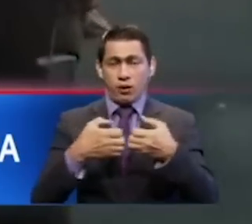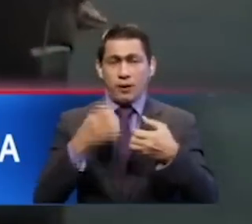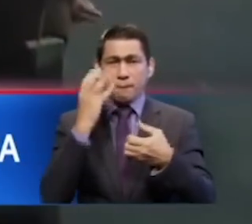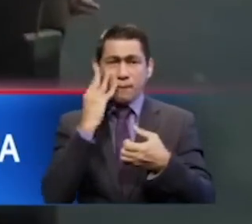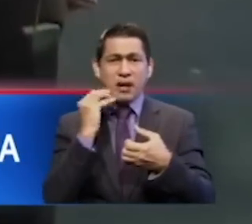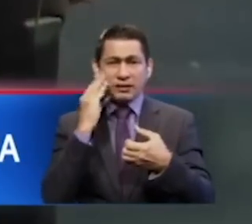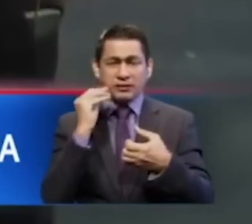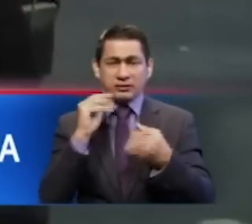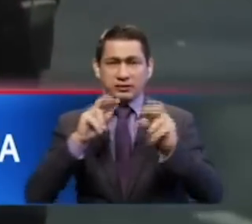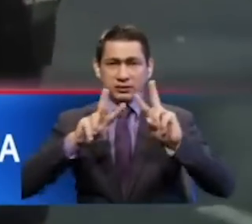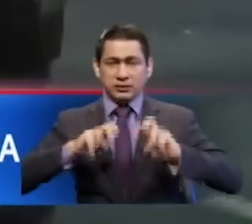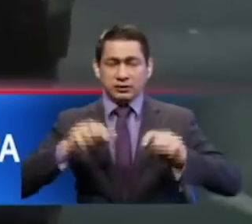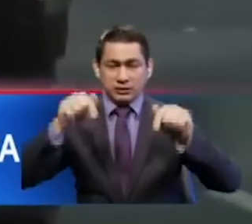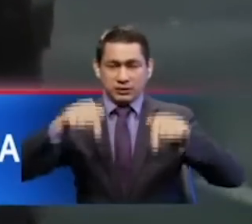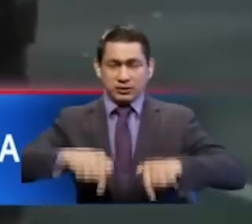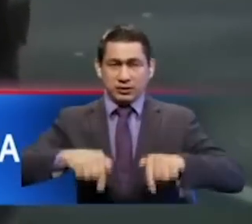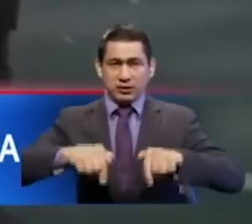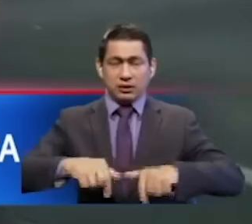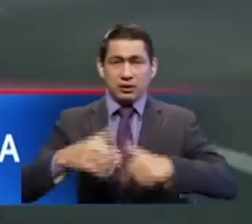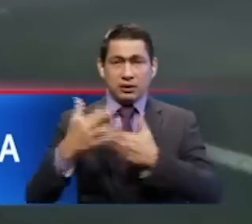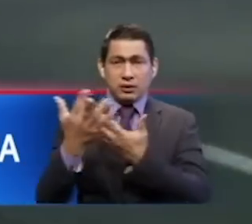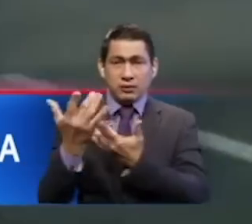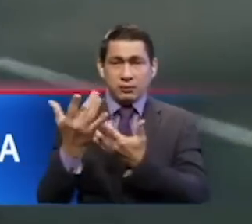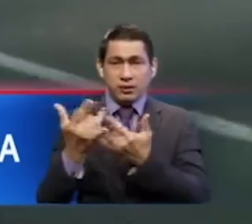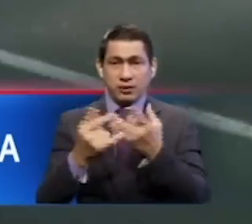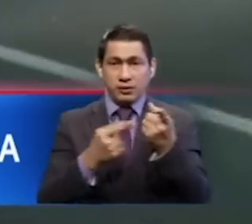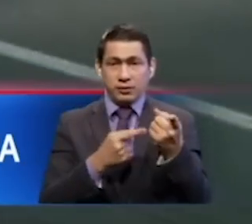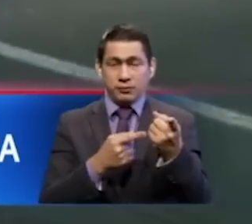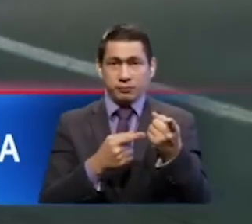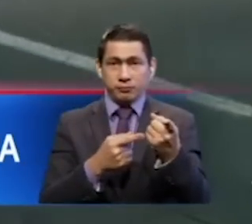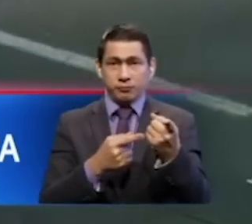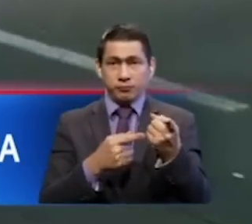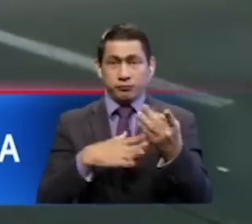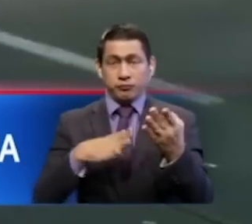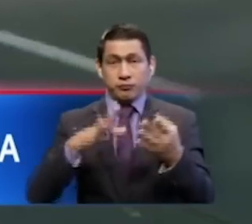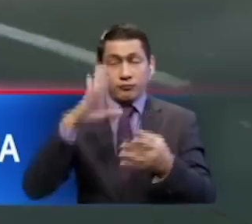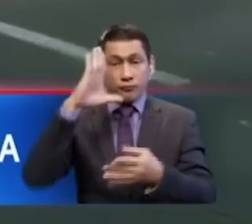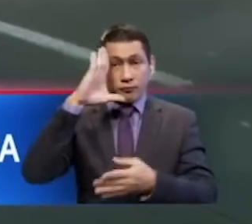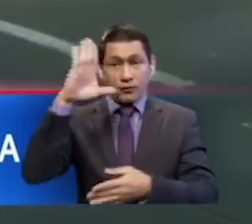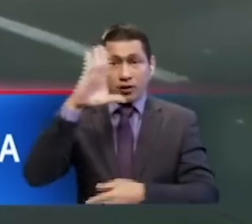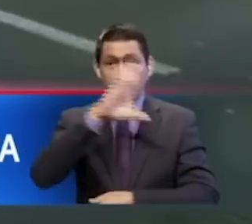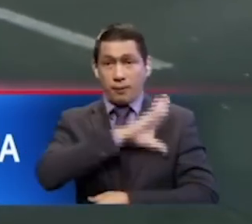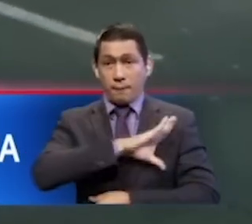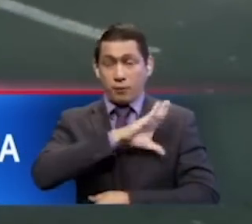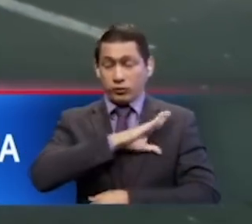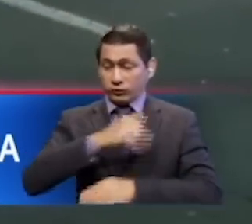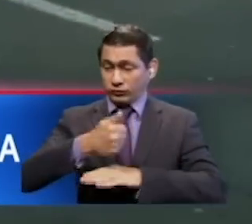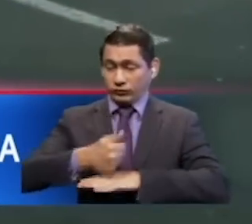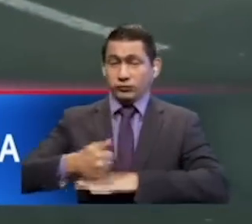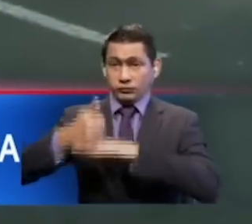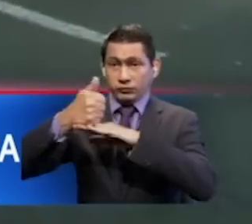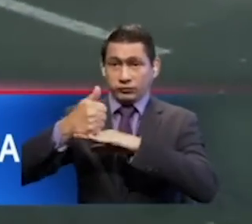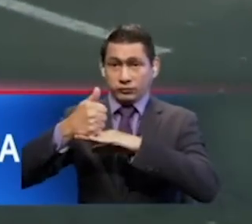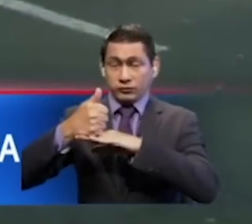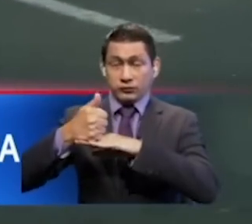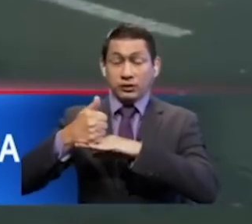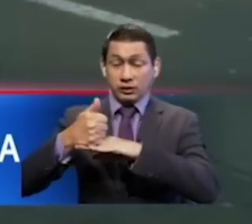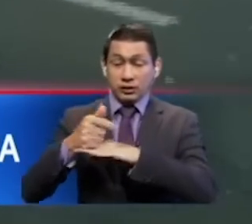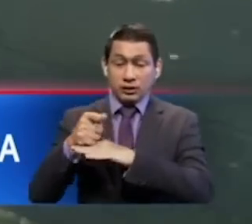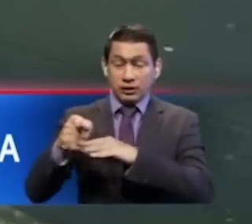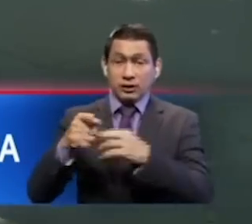estamos ya a la espera de lo que dé el pronunciamiento el general Víctor Herrera, quien va a ser el encargado, y en este momento se